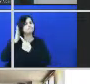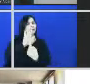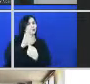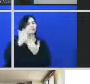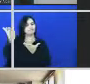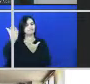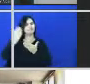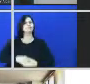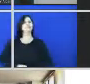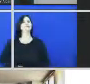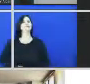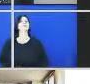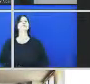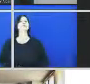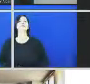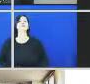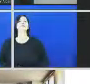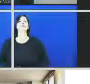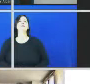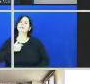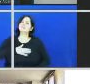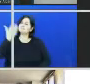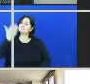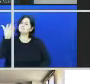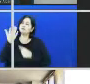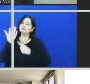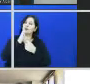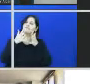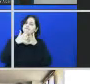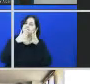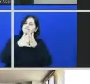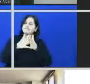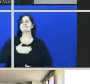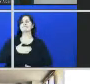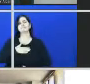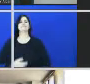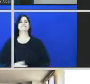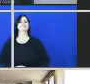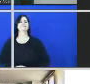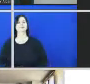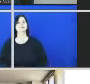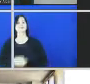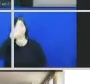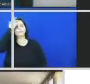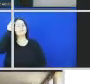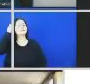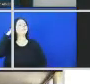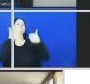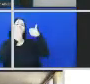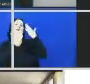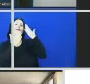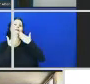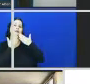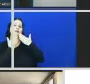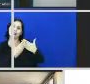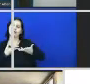Inicio por darte las gracias, Shannon, por invitarme a ser parte de esta